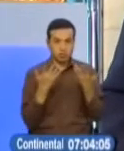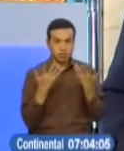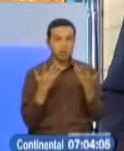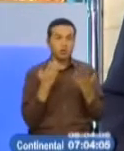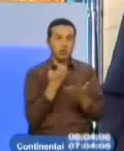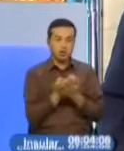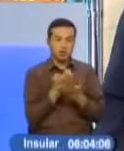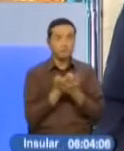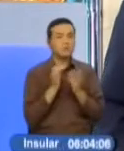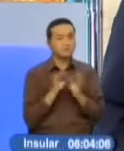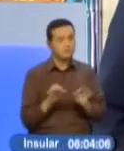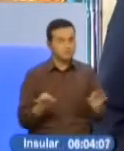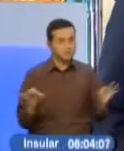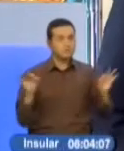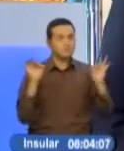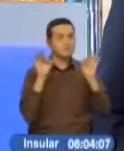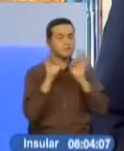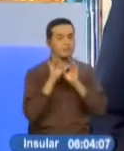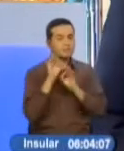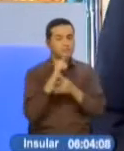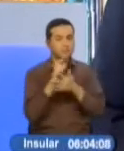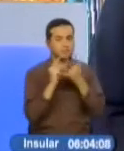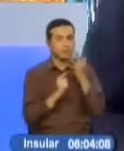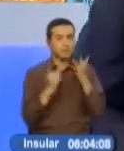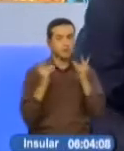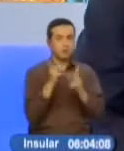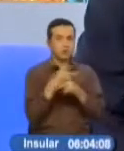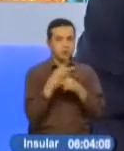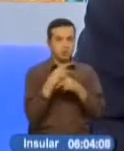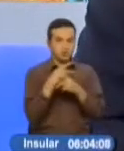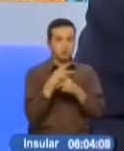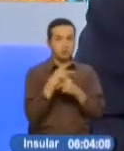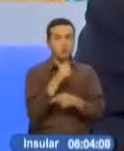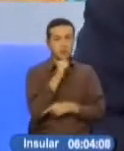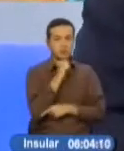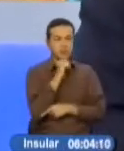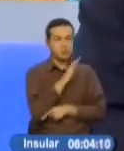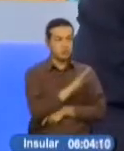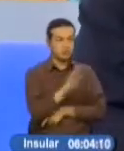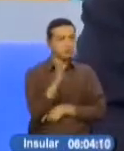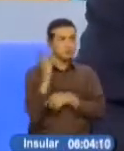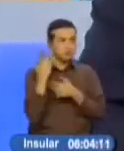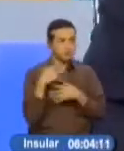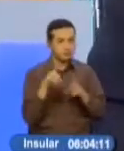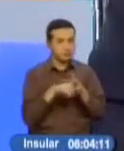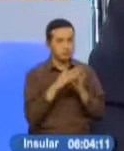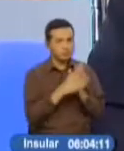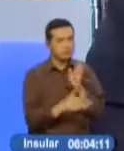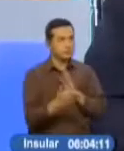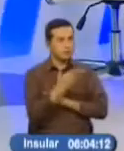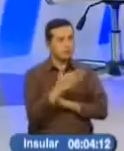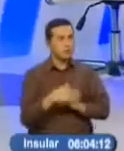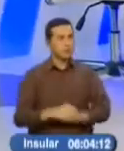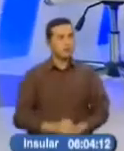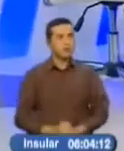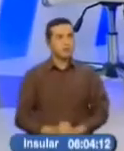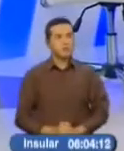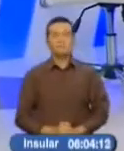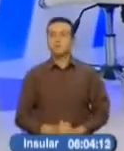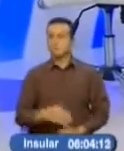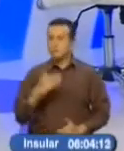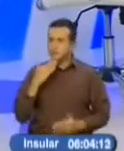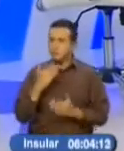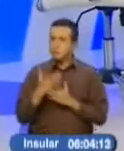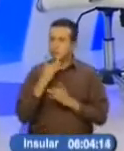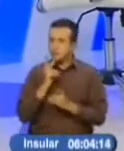de la economía que tiene que convertirse en el sector productivo privado. Bueno, damos inicio. Pedro Páez. Muchas gracias.